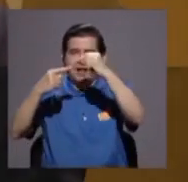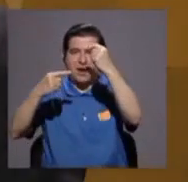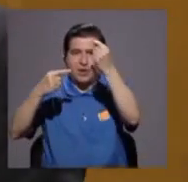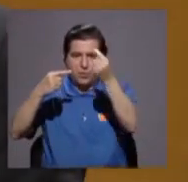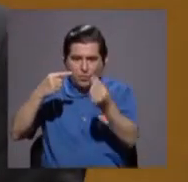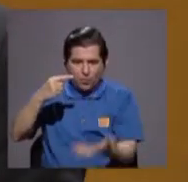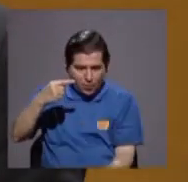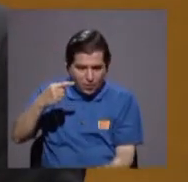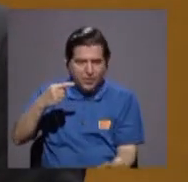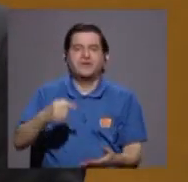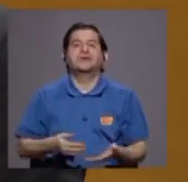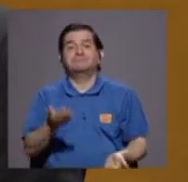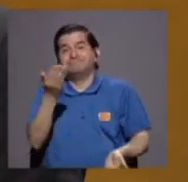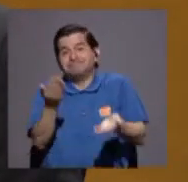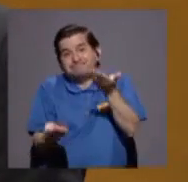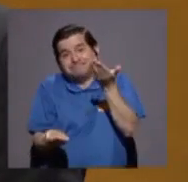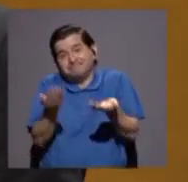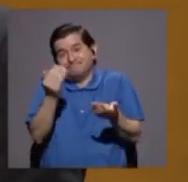en